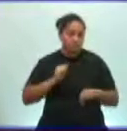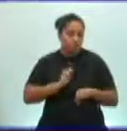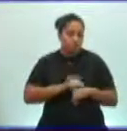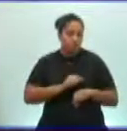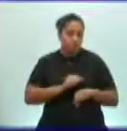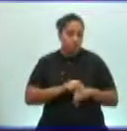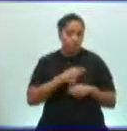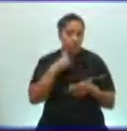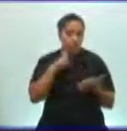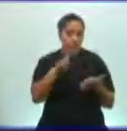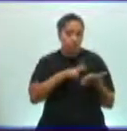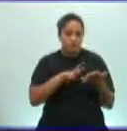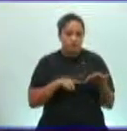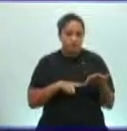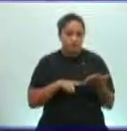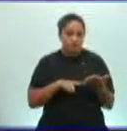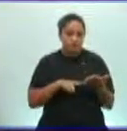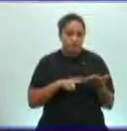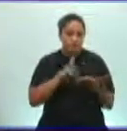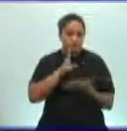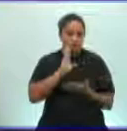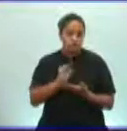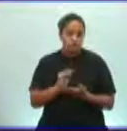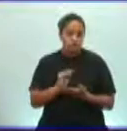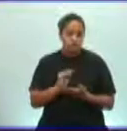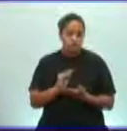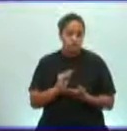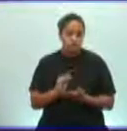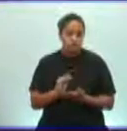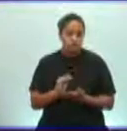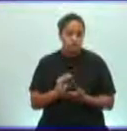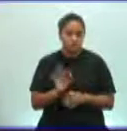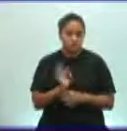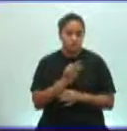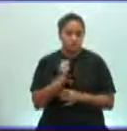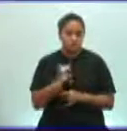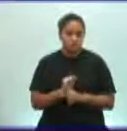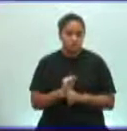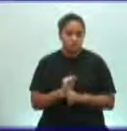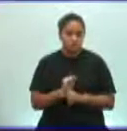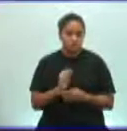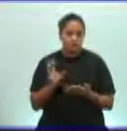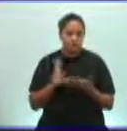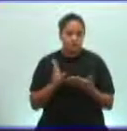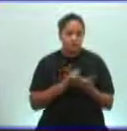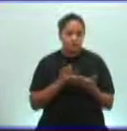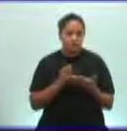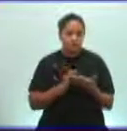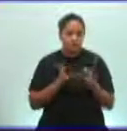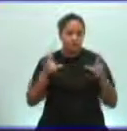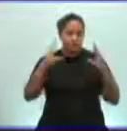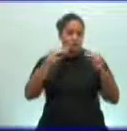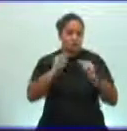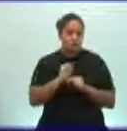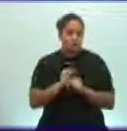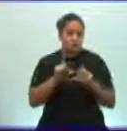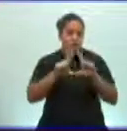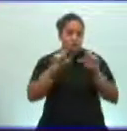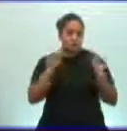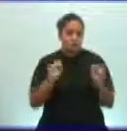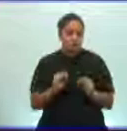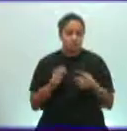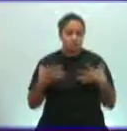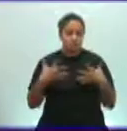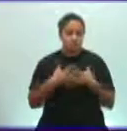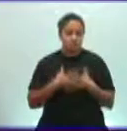la lectura. Les sugerimos este excelente libro La Noche para que busquen el texto que está relacionado con